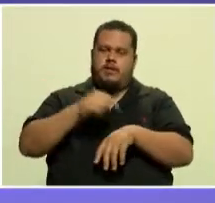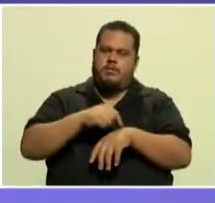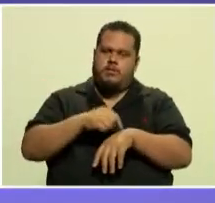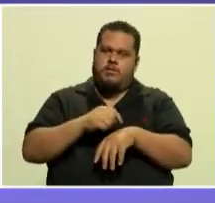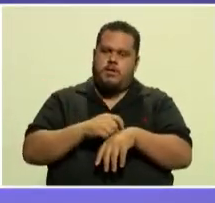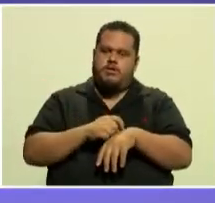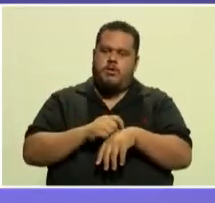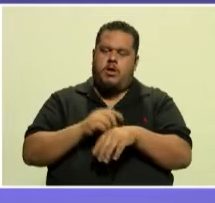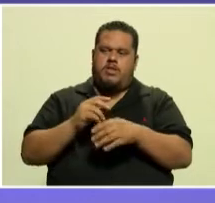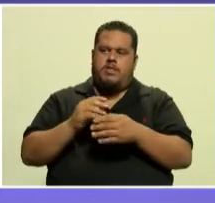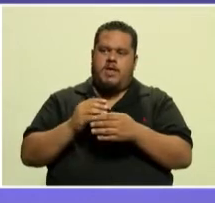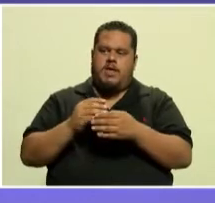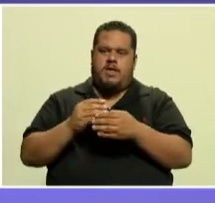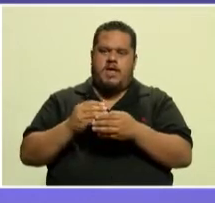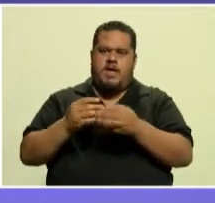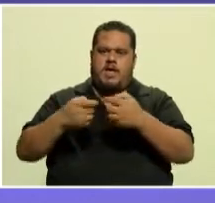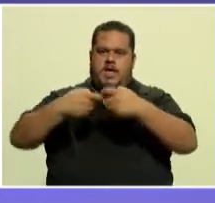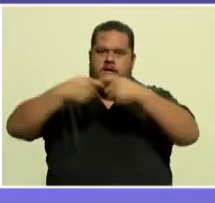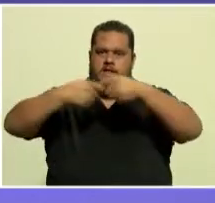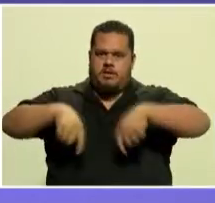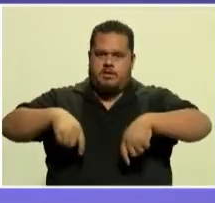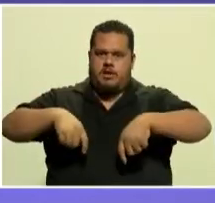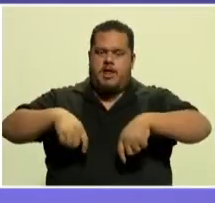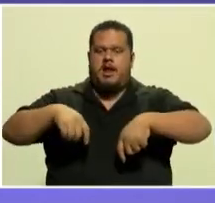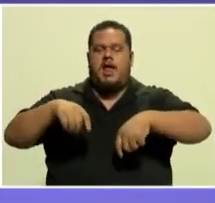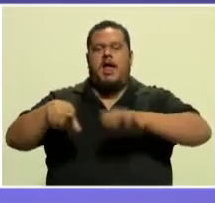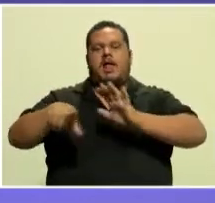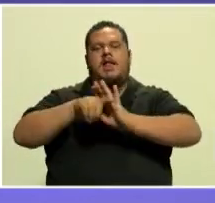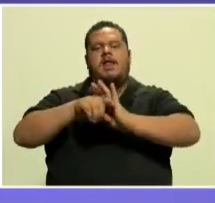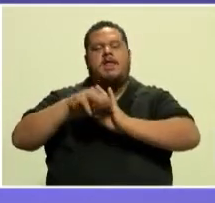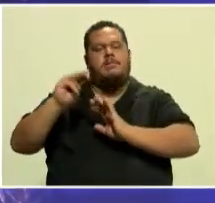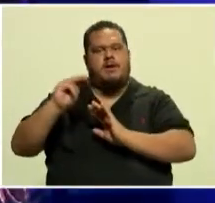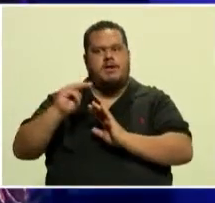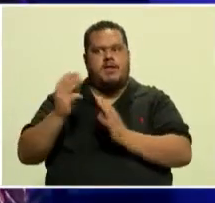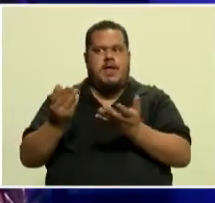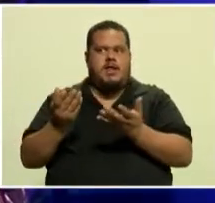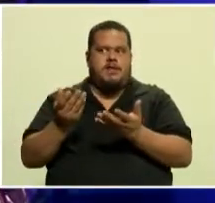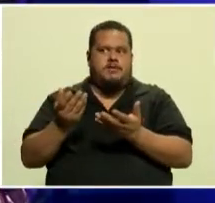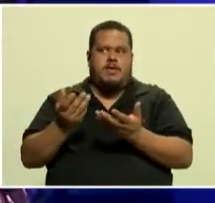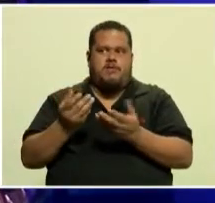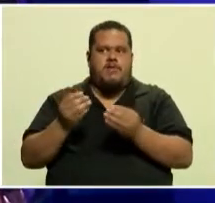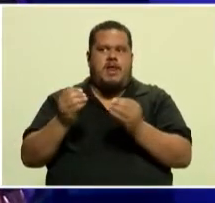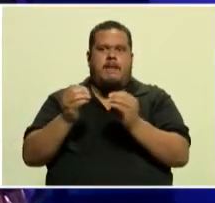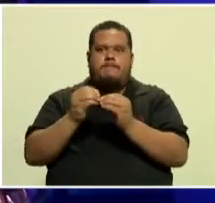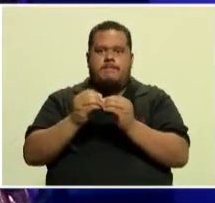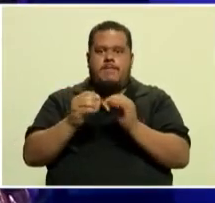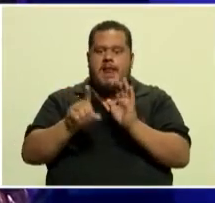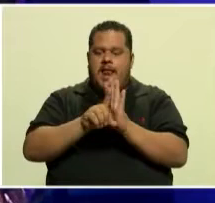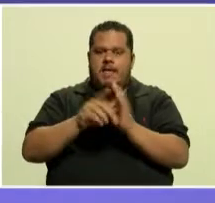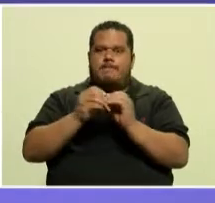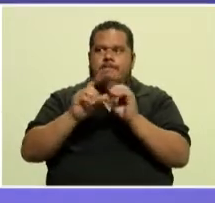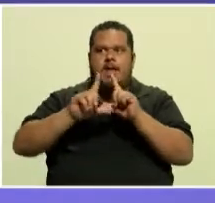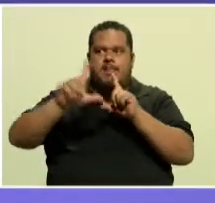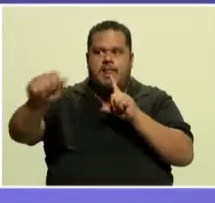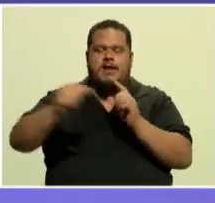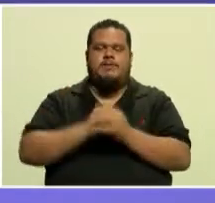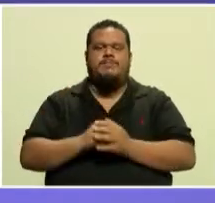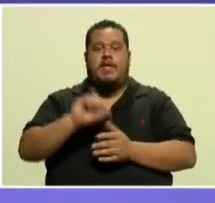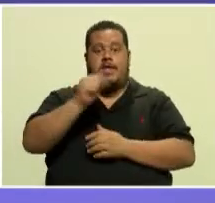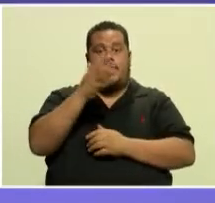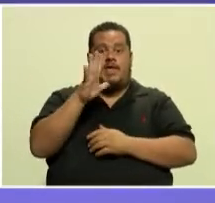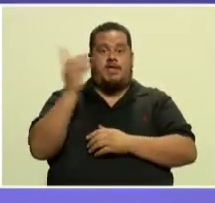de esa ley marcial, fue la ley marcial más larga que hubo en la historia de la humanidad. ¿Qué le pasó a tu abuelo? Mi abuelo, entonces, 15 días después